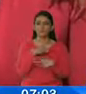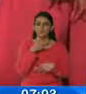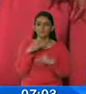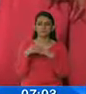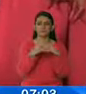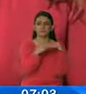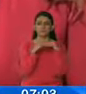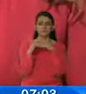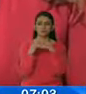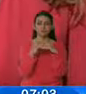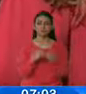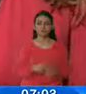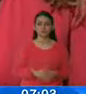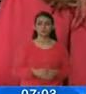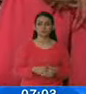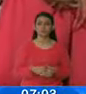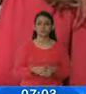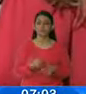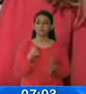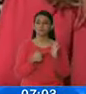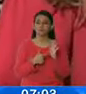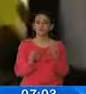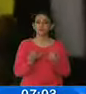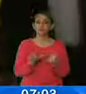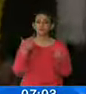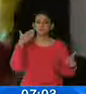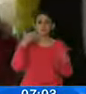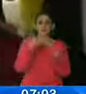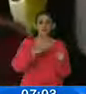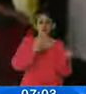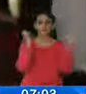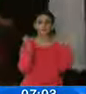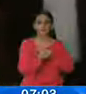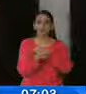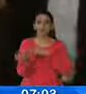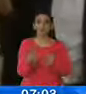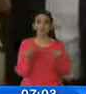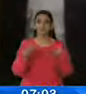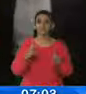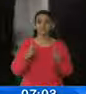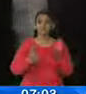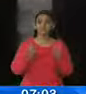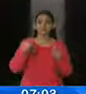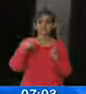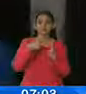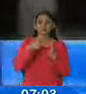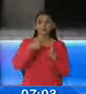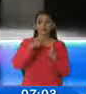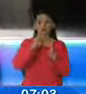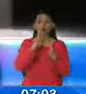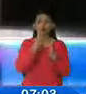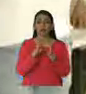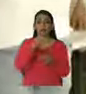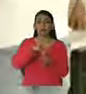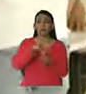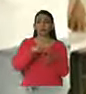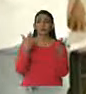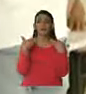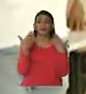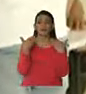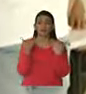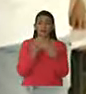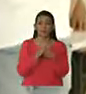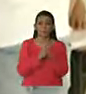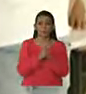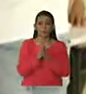a demostrar que uno quiere un cambio. El binomio del Partido Sociedad Patriótica, John y Jorge Álava, votó en Guayaquil y aprovechó